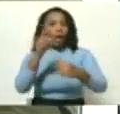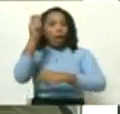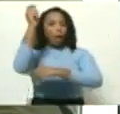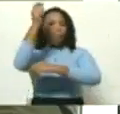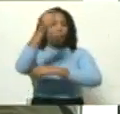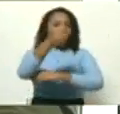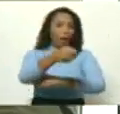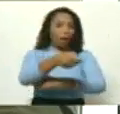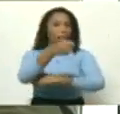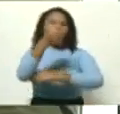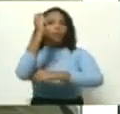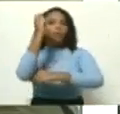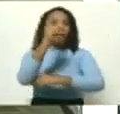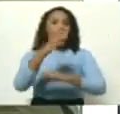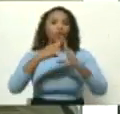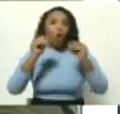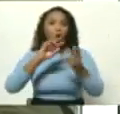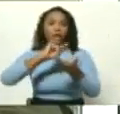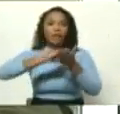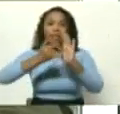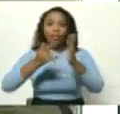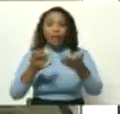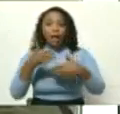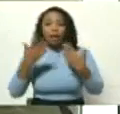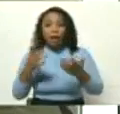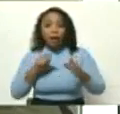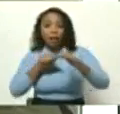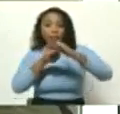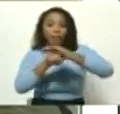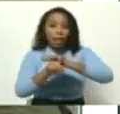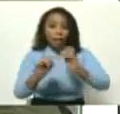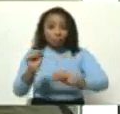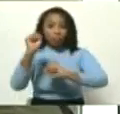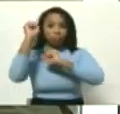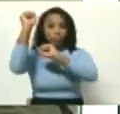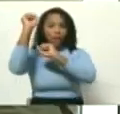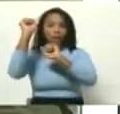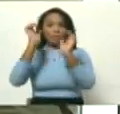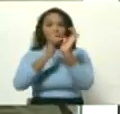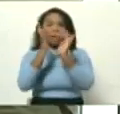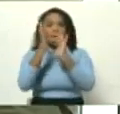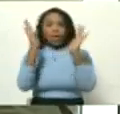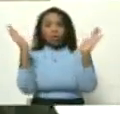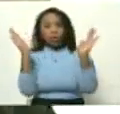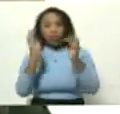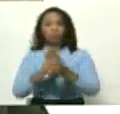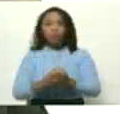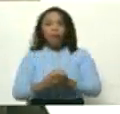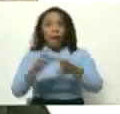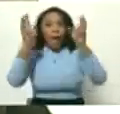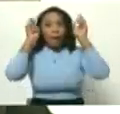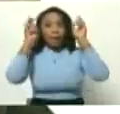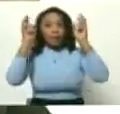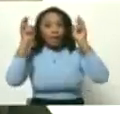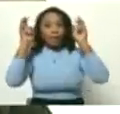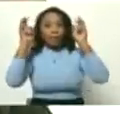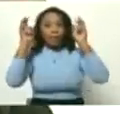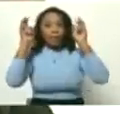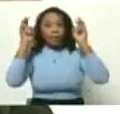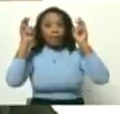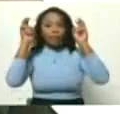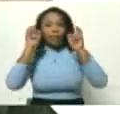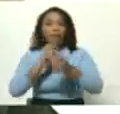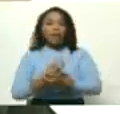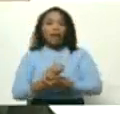todo lo que significa pues la entrada triunfante de Jesús en el ámbito de las Pascuas, y